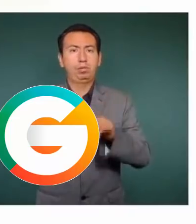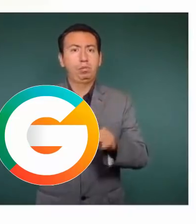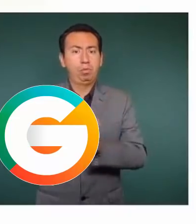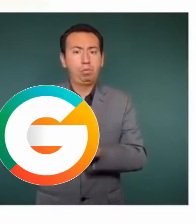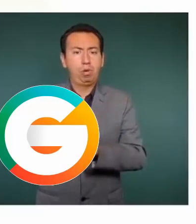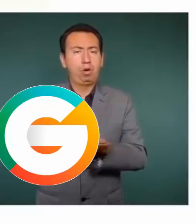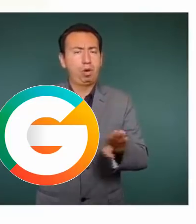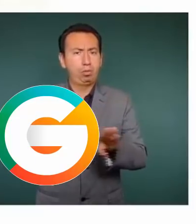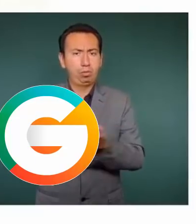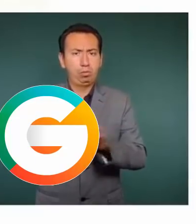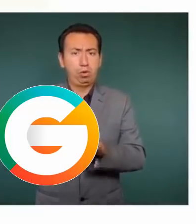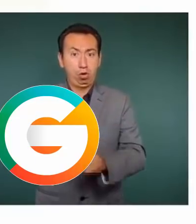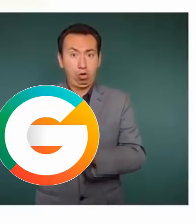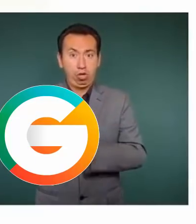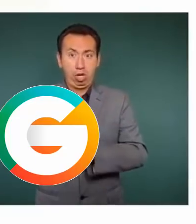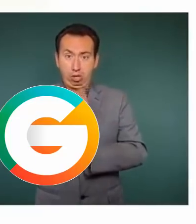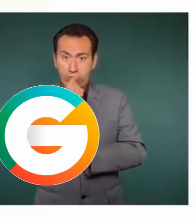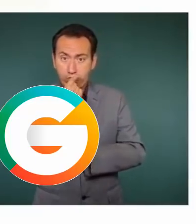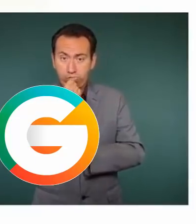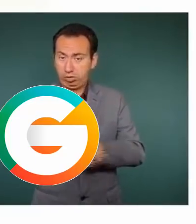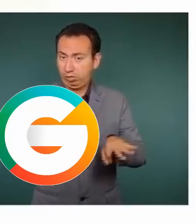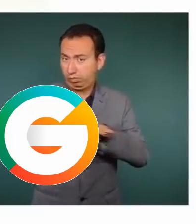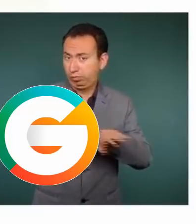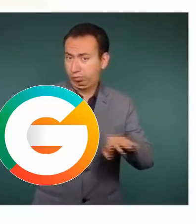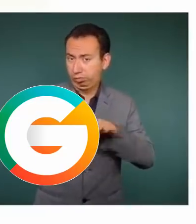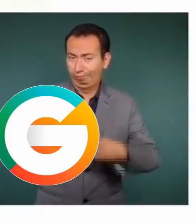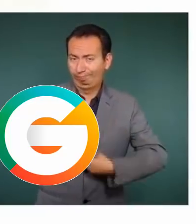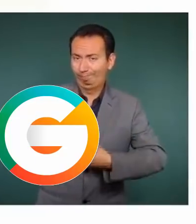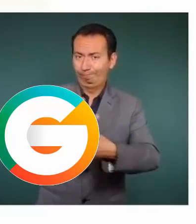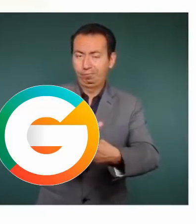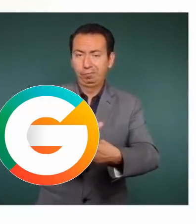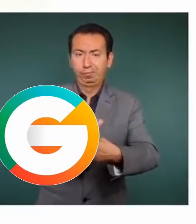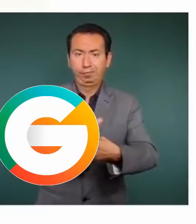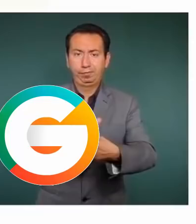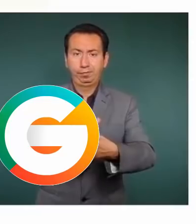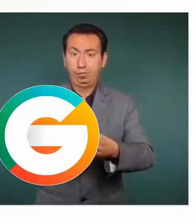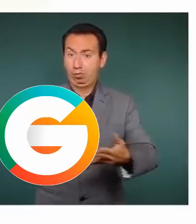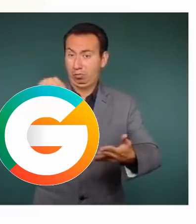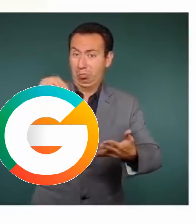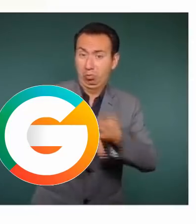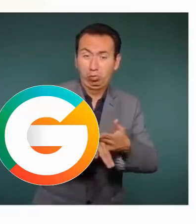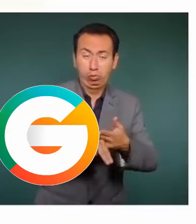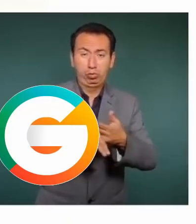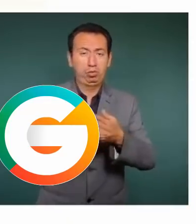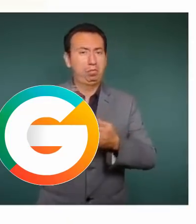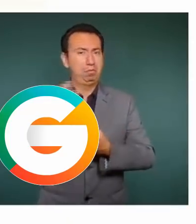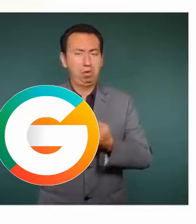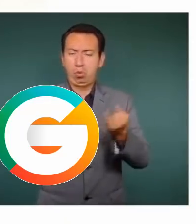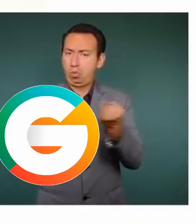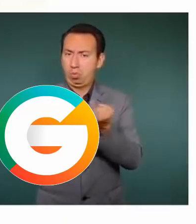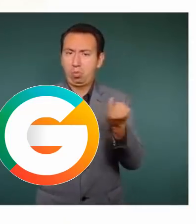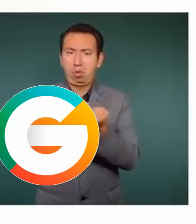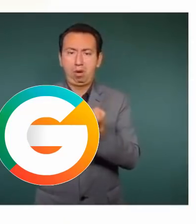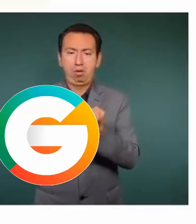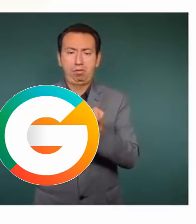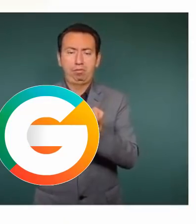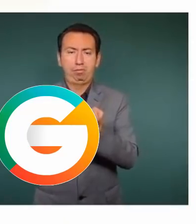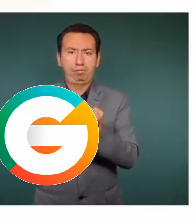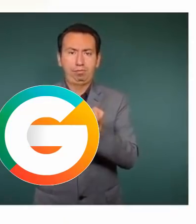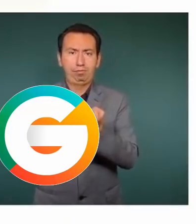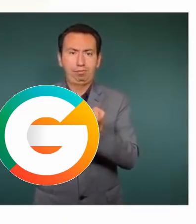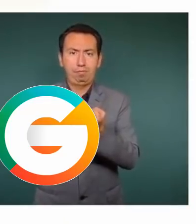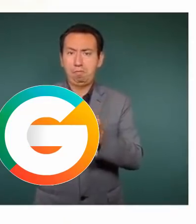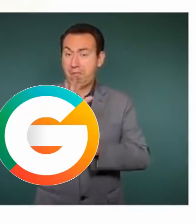trabajo de las fuerzas de seguridad. La que sigue, por favor. Homicidios dolosos, también hay, aunque tiene